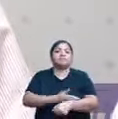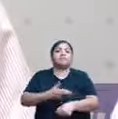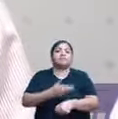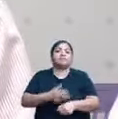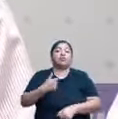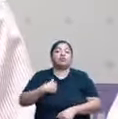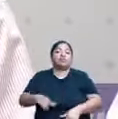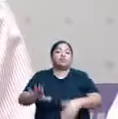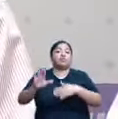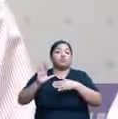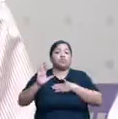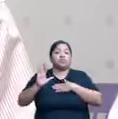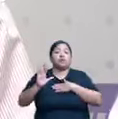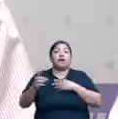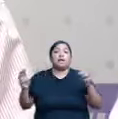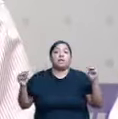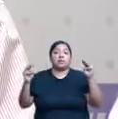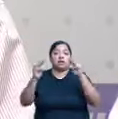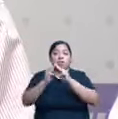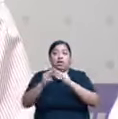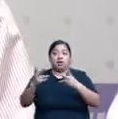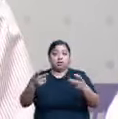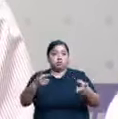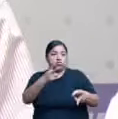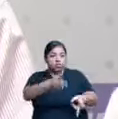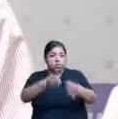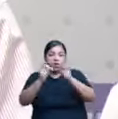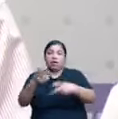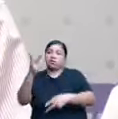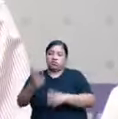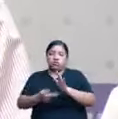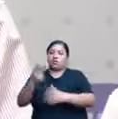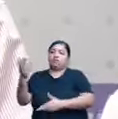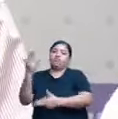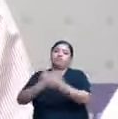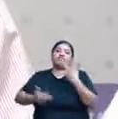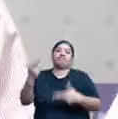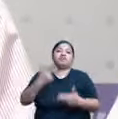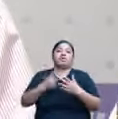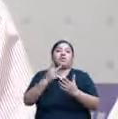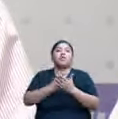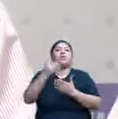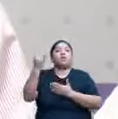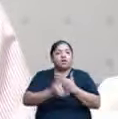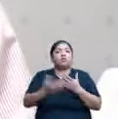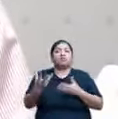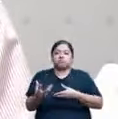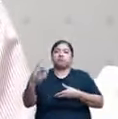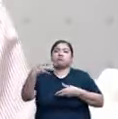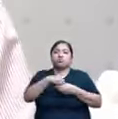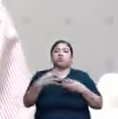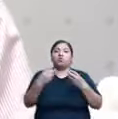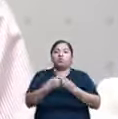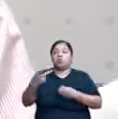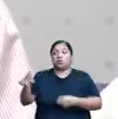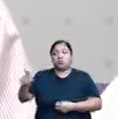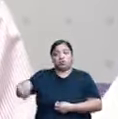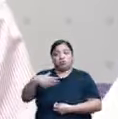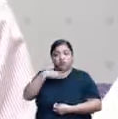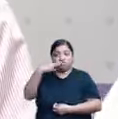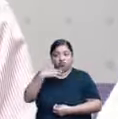Me comprometo que devuelvan a Mixquiahuala lo que le han robado. En este proyecto caben todos, menos los corruptos ni los delincuentes.